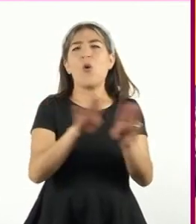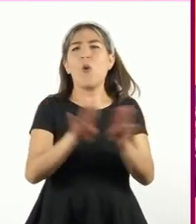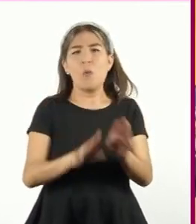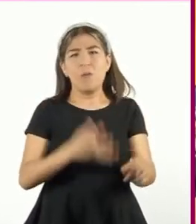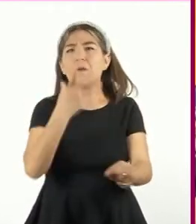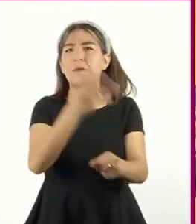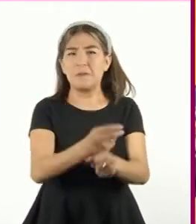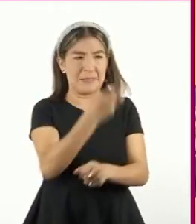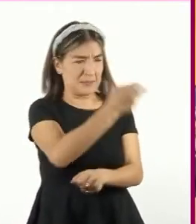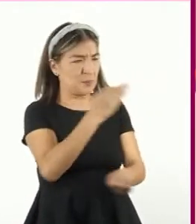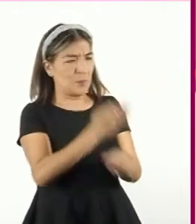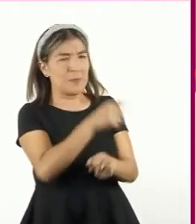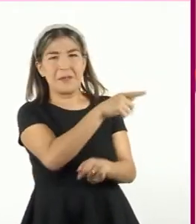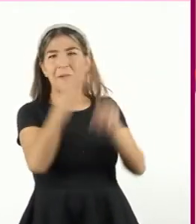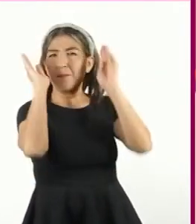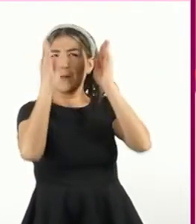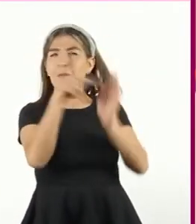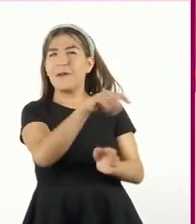en el caso de los burros?